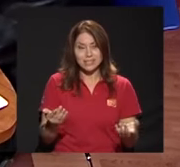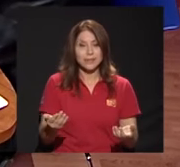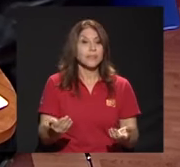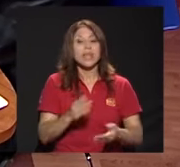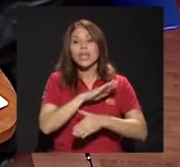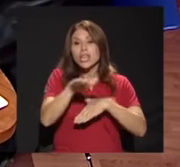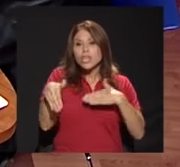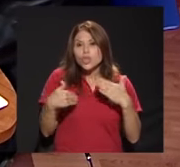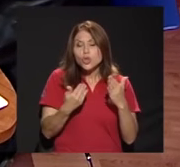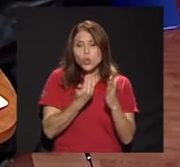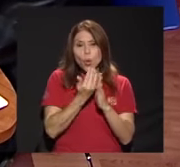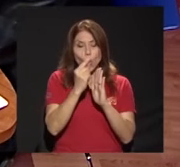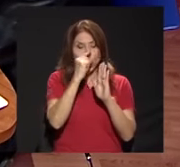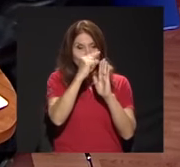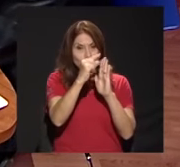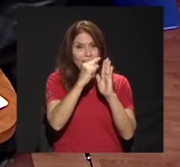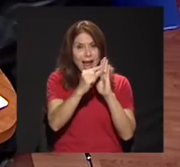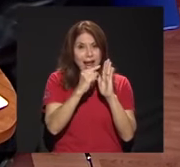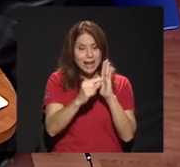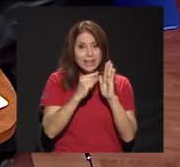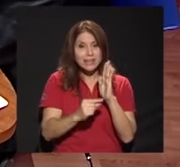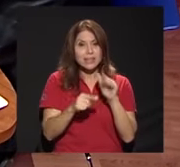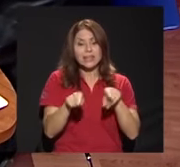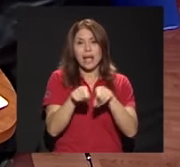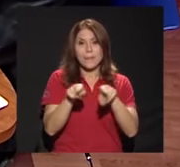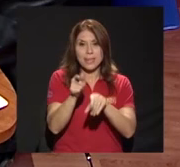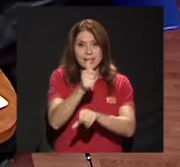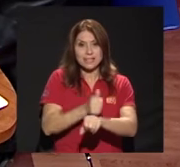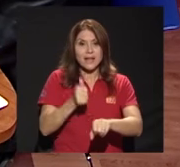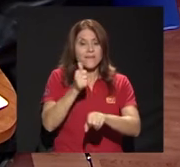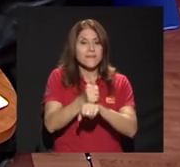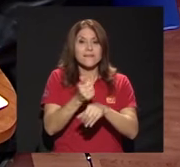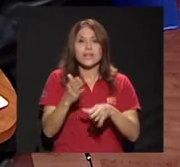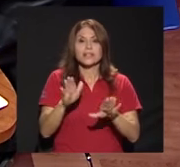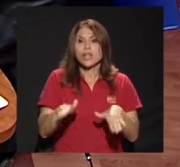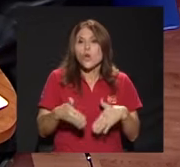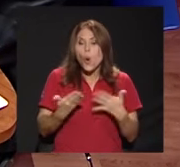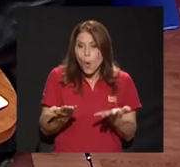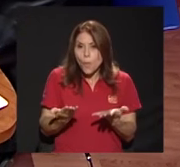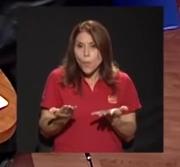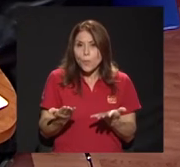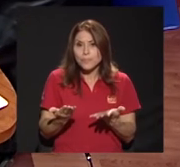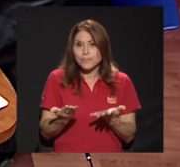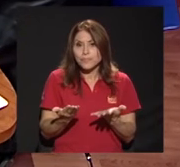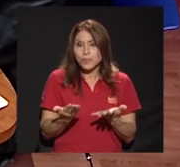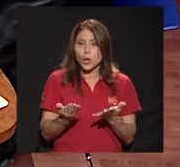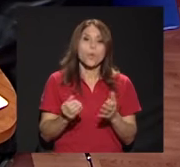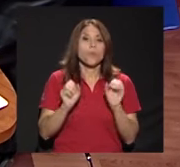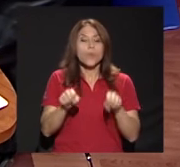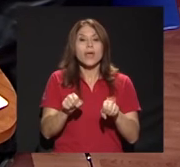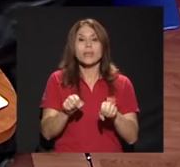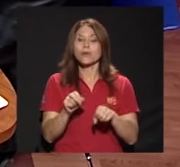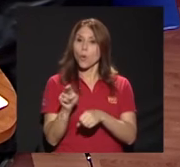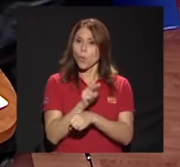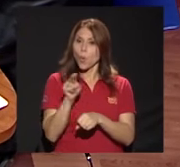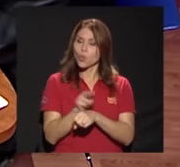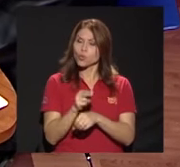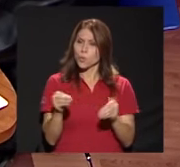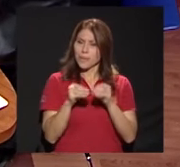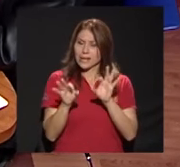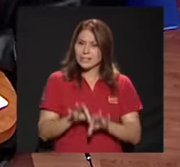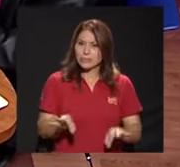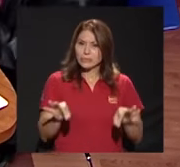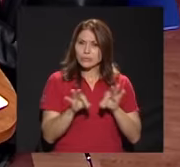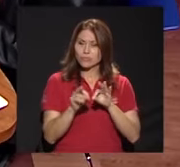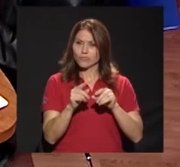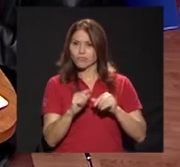todo el articulado establece también algunas medidas como mantener como uso prioritario el abastecimiento